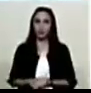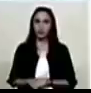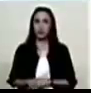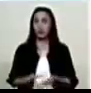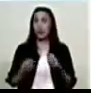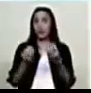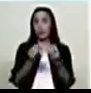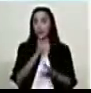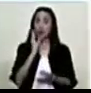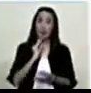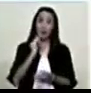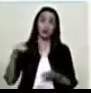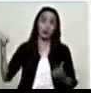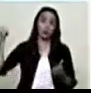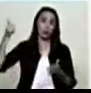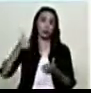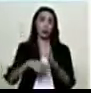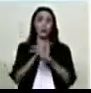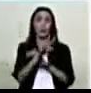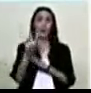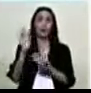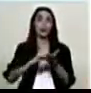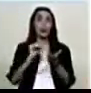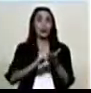Ya tenemos mucha experiencia, 24 elecciones,